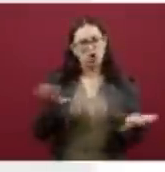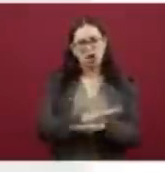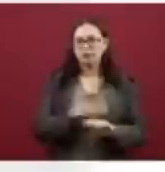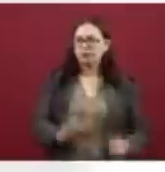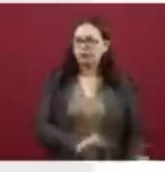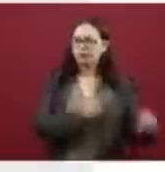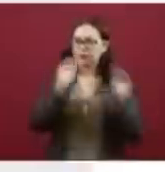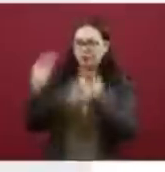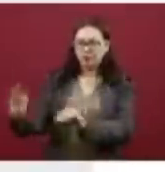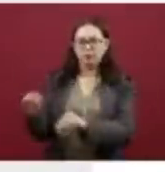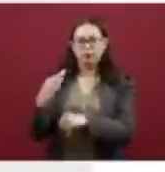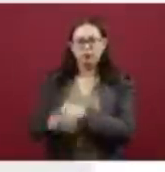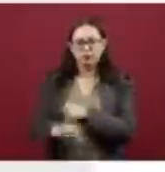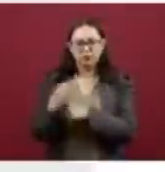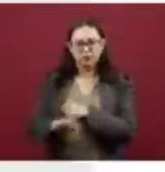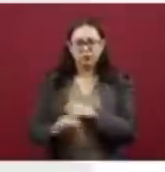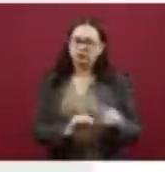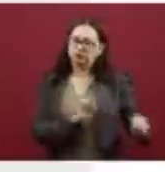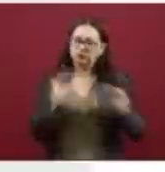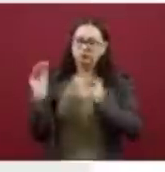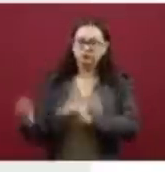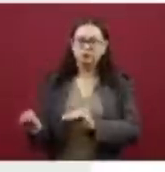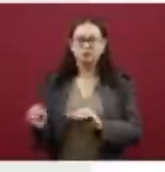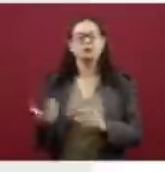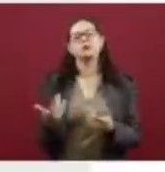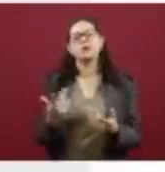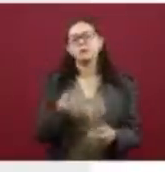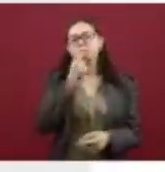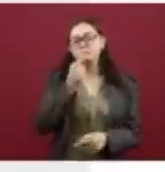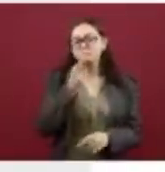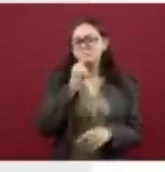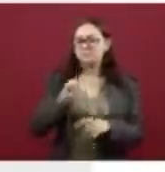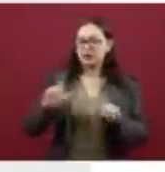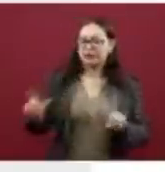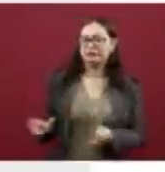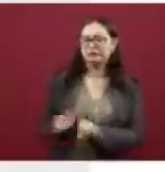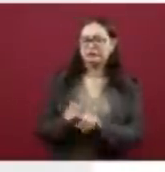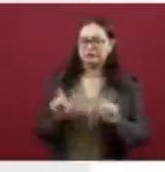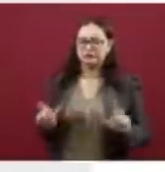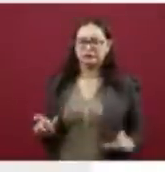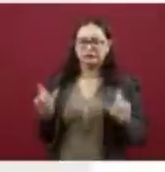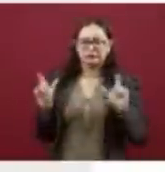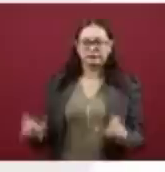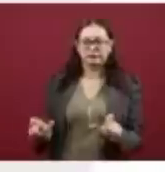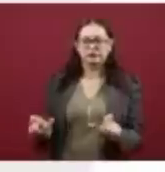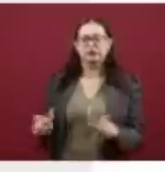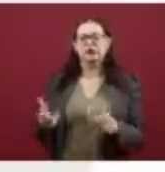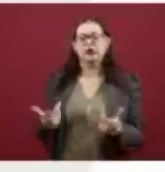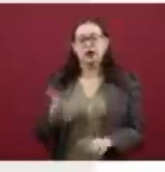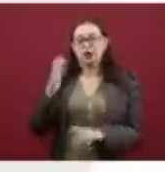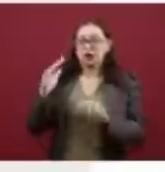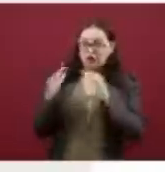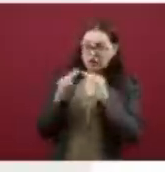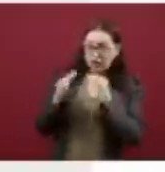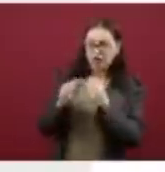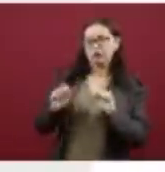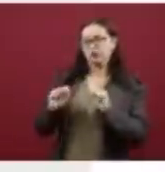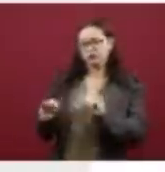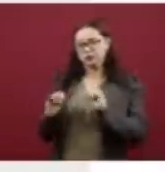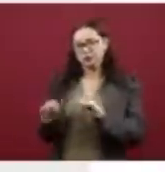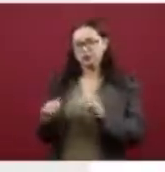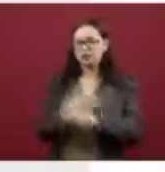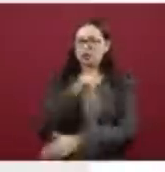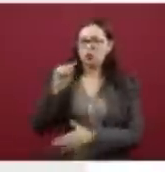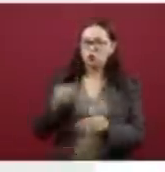temporal, el que se le asignen escoltas de cuerpos especializados, que se protejan los inmuebles en los que se encuentran y